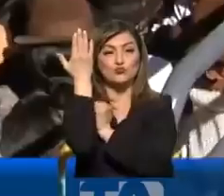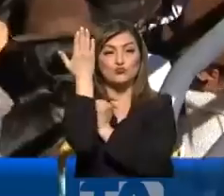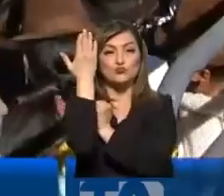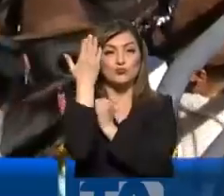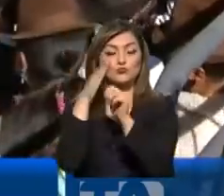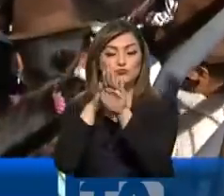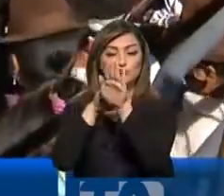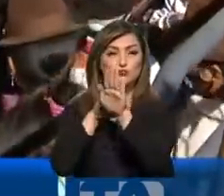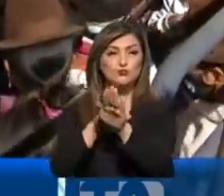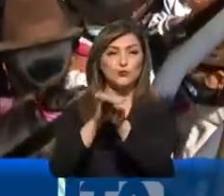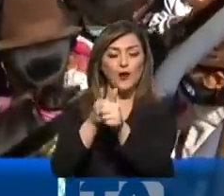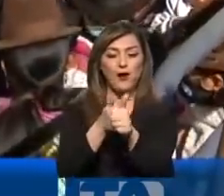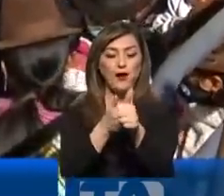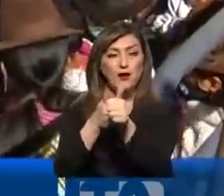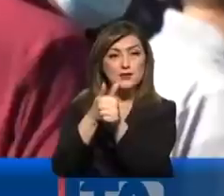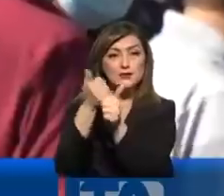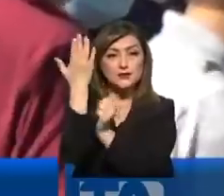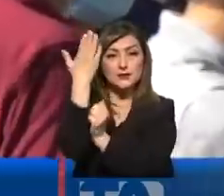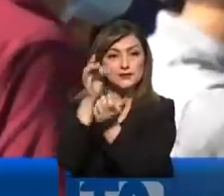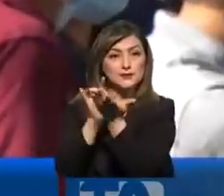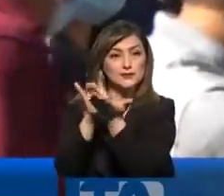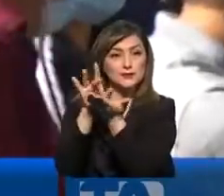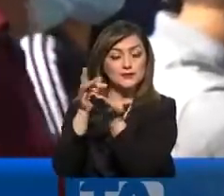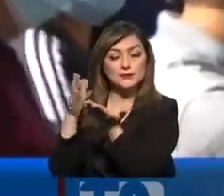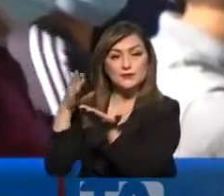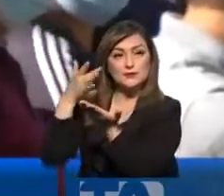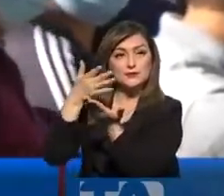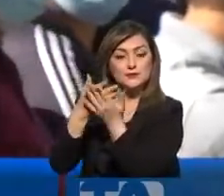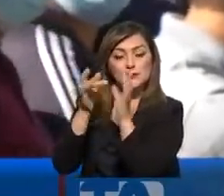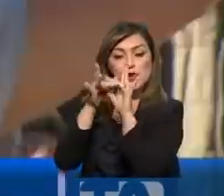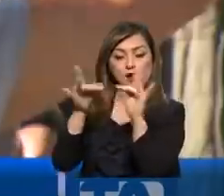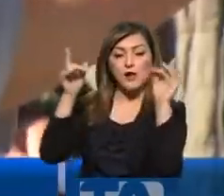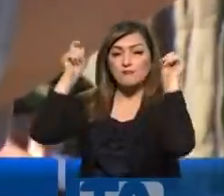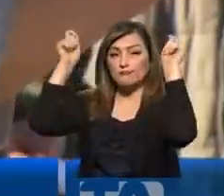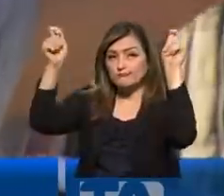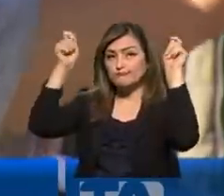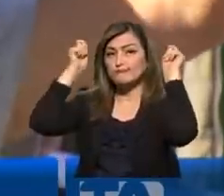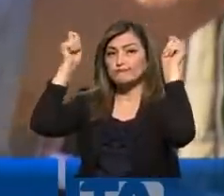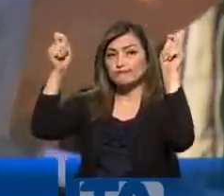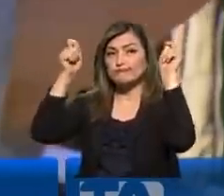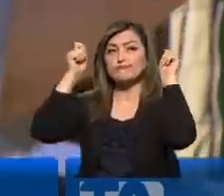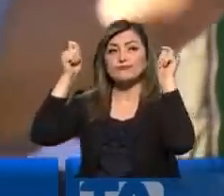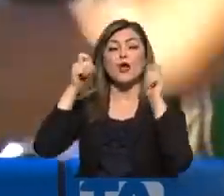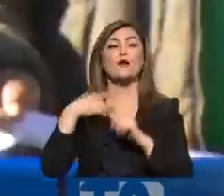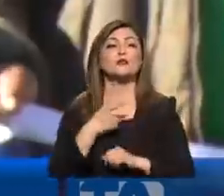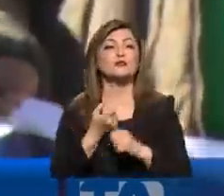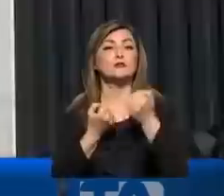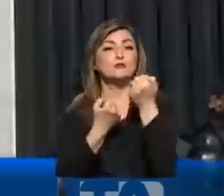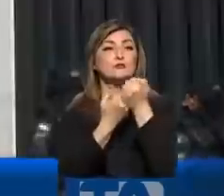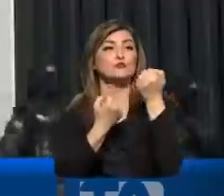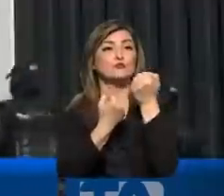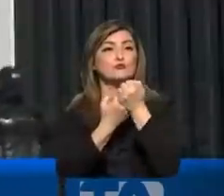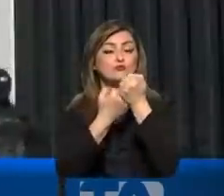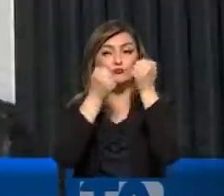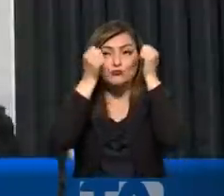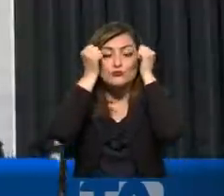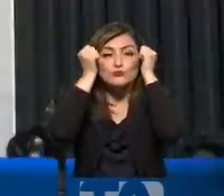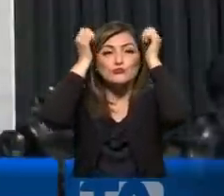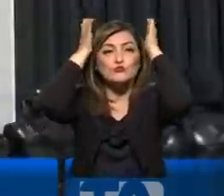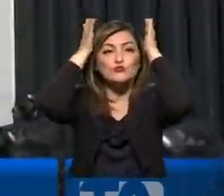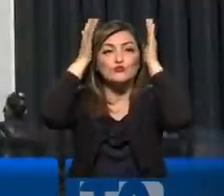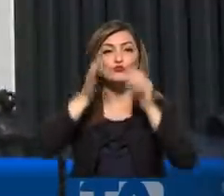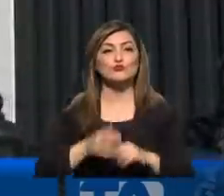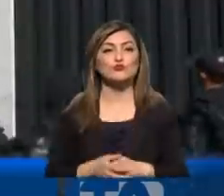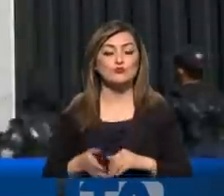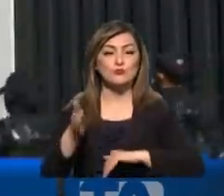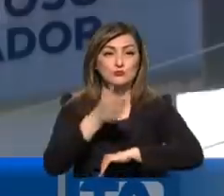Seguidores y partidarios del alcalde removido llegaron con pancartas y consignas en apoyo a Jorge Yunda, antes incluso de